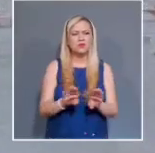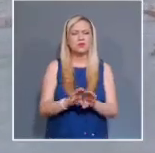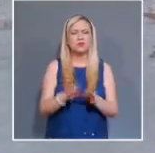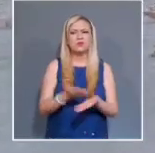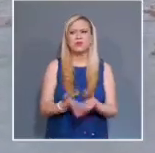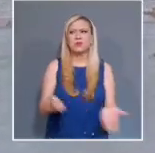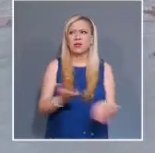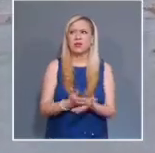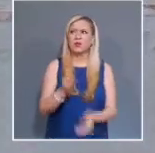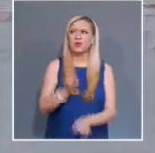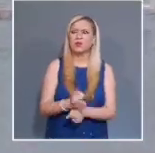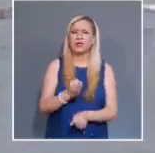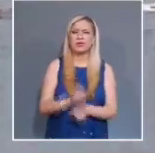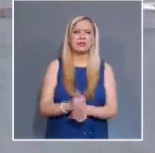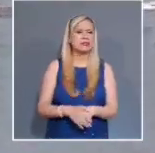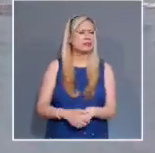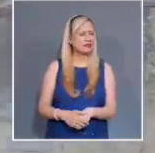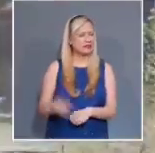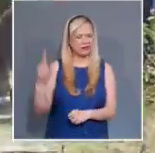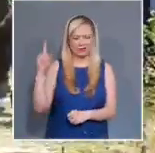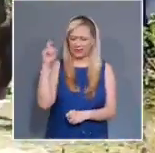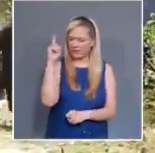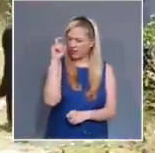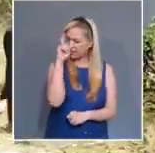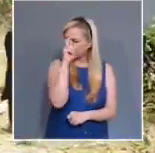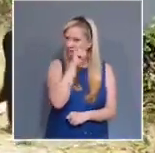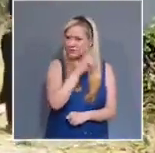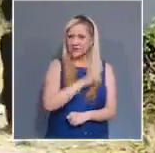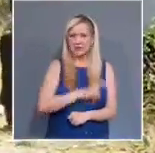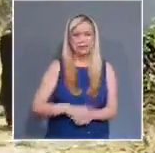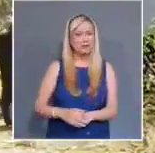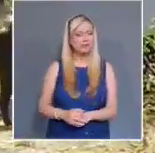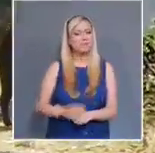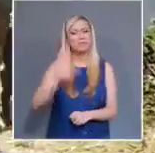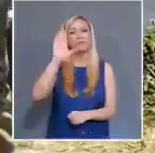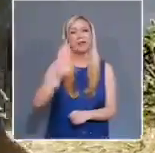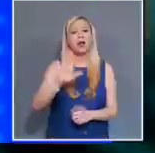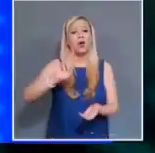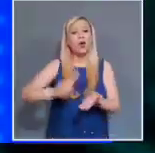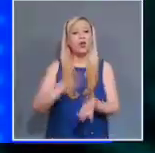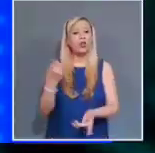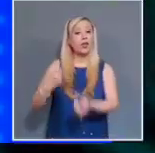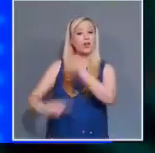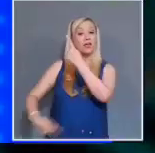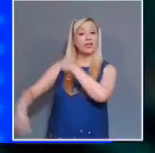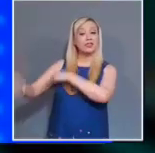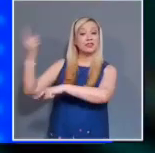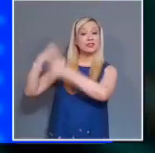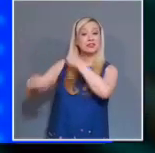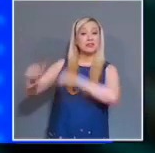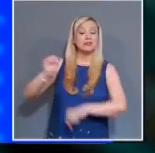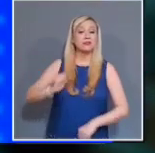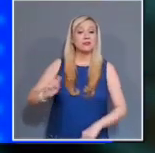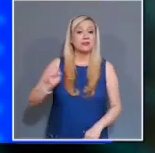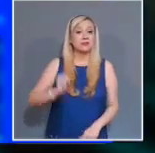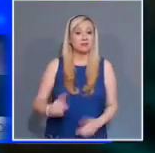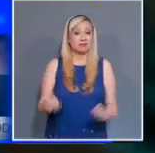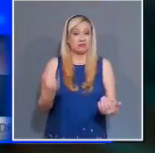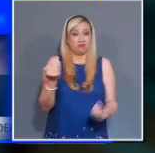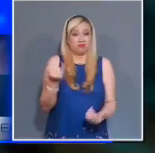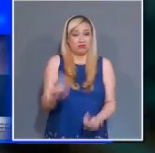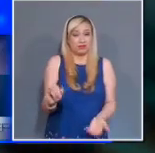vuelto tan complejo que parece que volvimos al pasado. Episodios